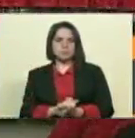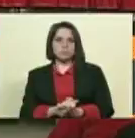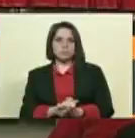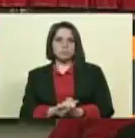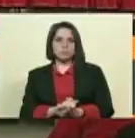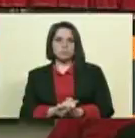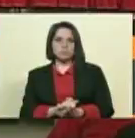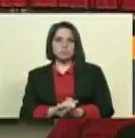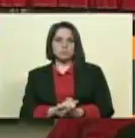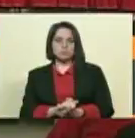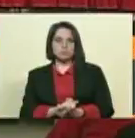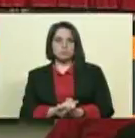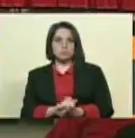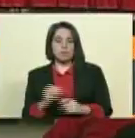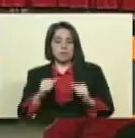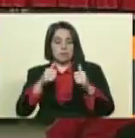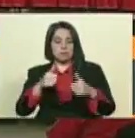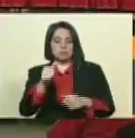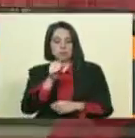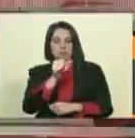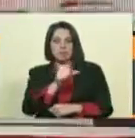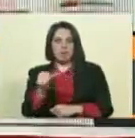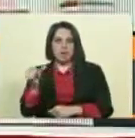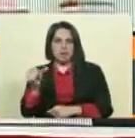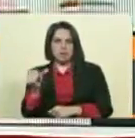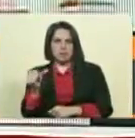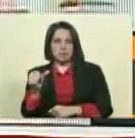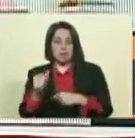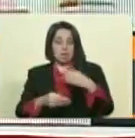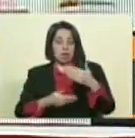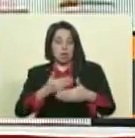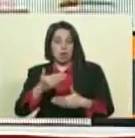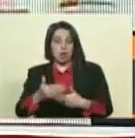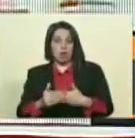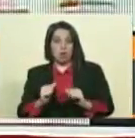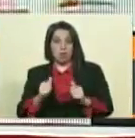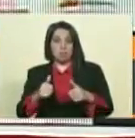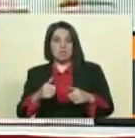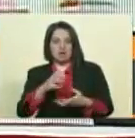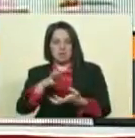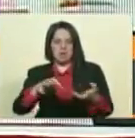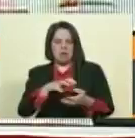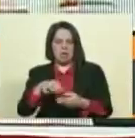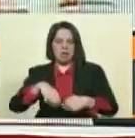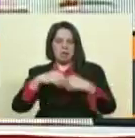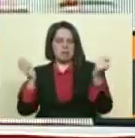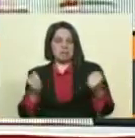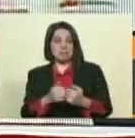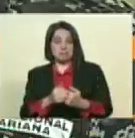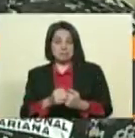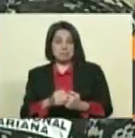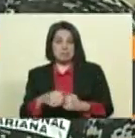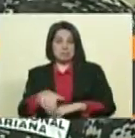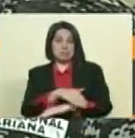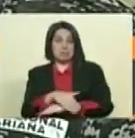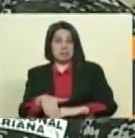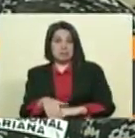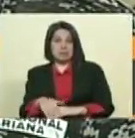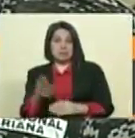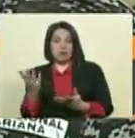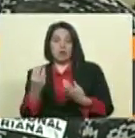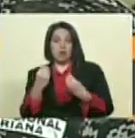Y había pasado una semana y arrancaron las guarimbas. Así que Pérez Ampueda no tuvo luna de miel.